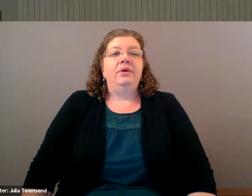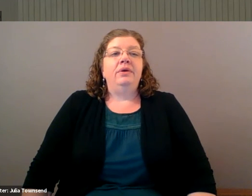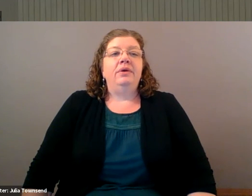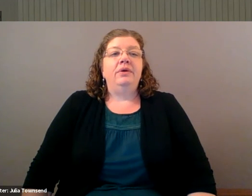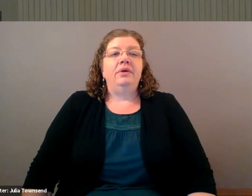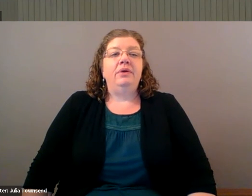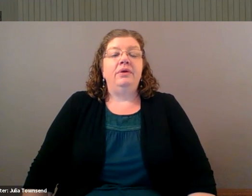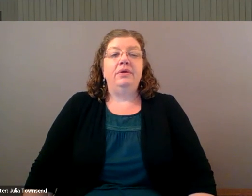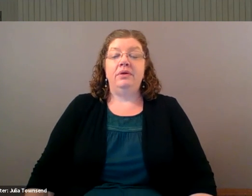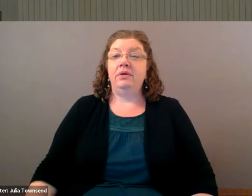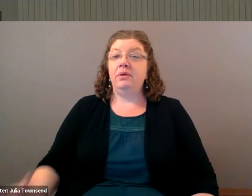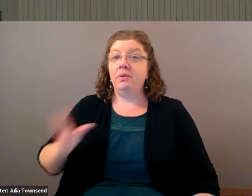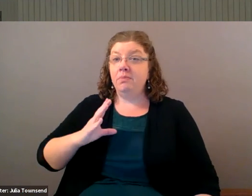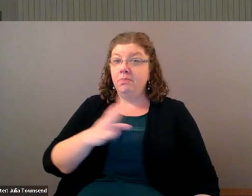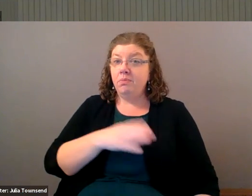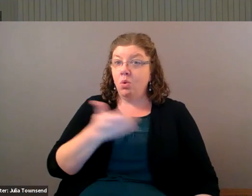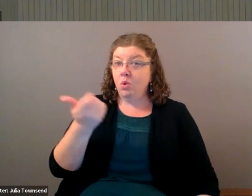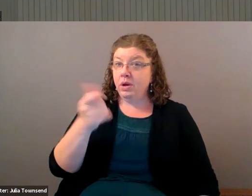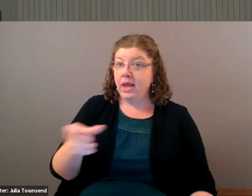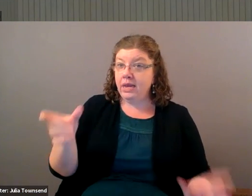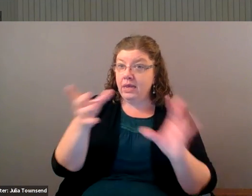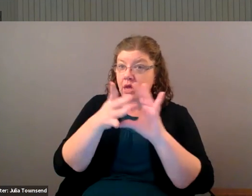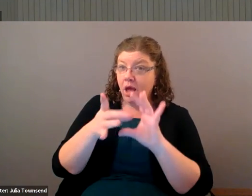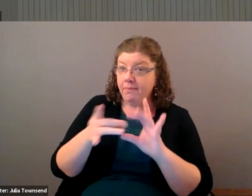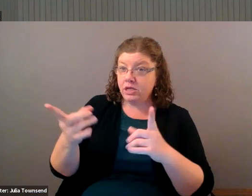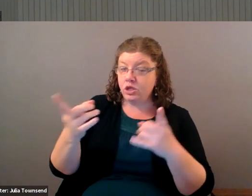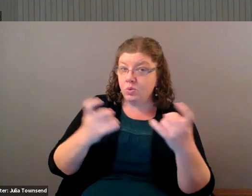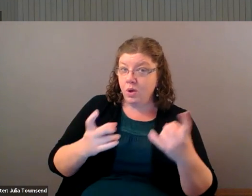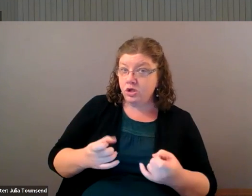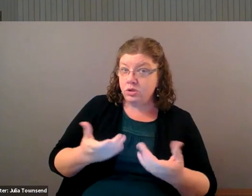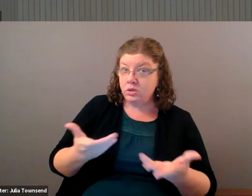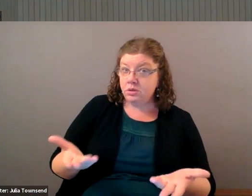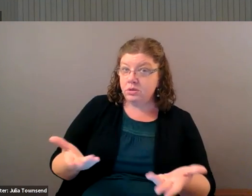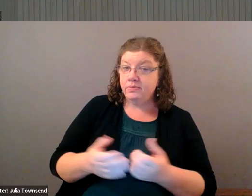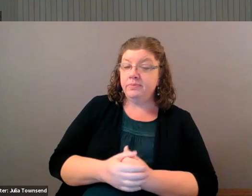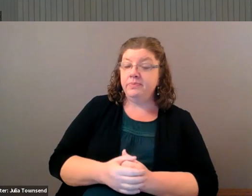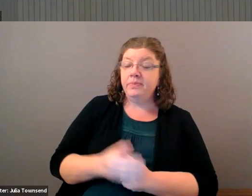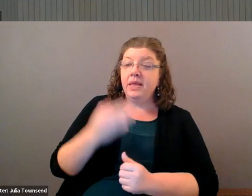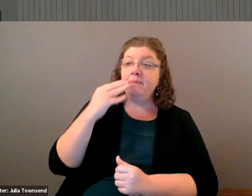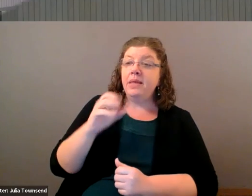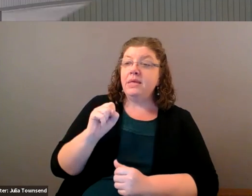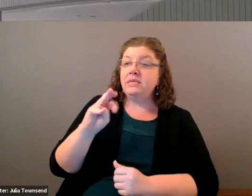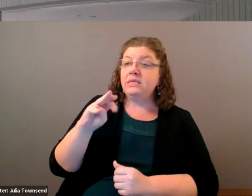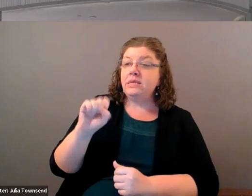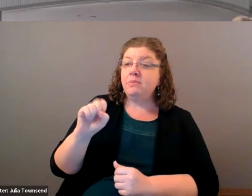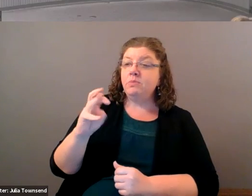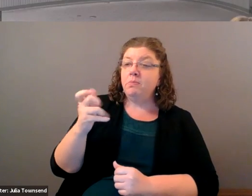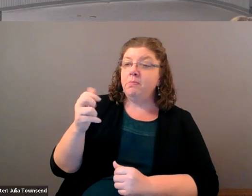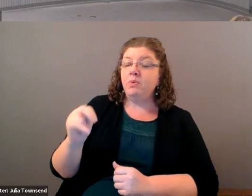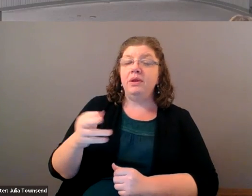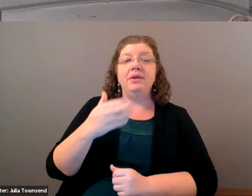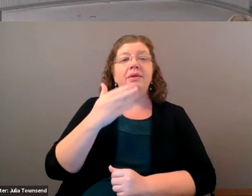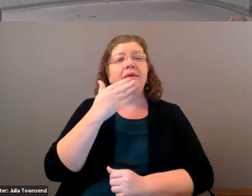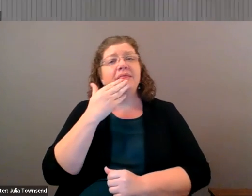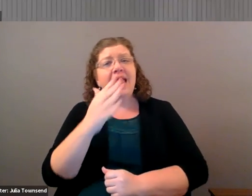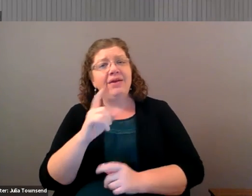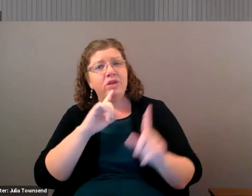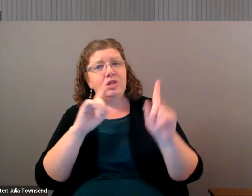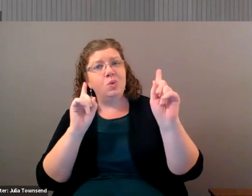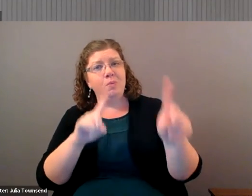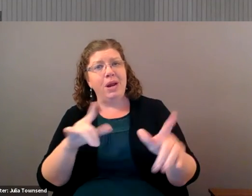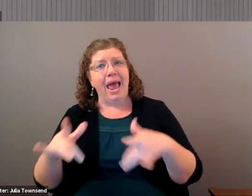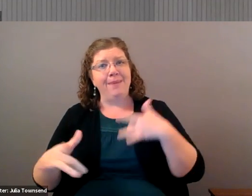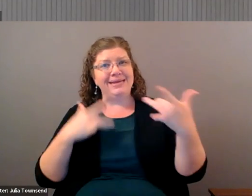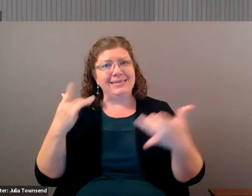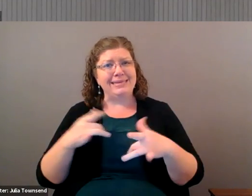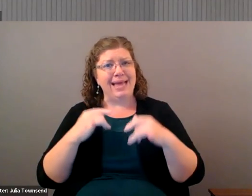consejo tienen preguntas o comentarios? Señora Simpson. Sí, gracias por el informe. Yo estoy muy